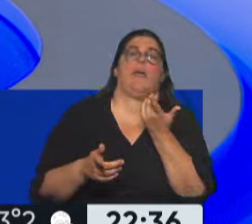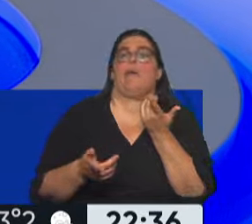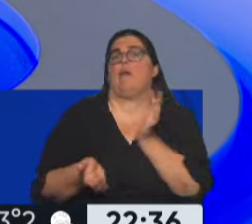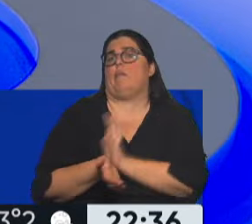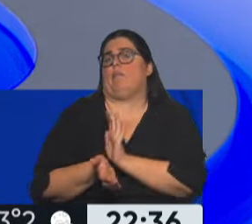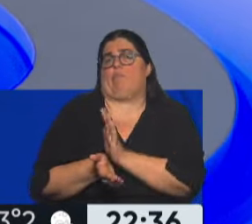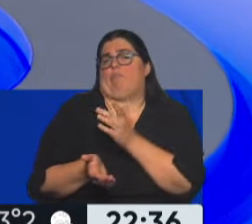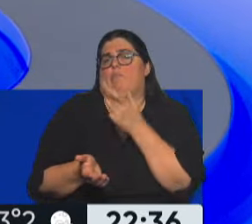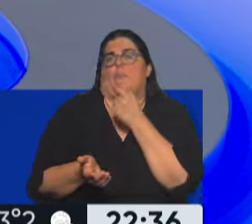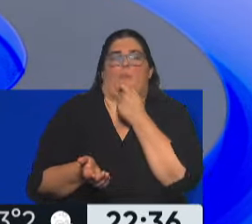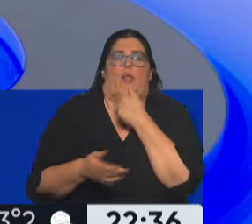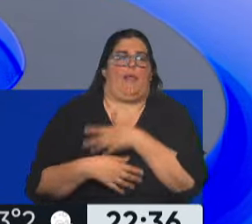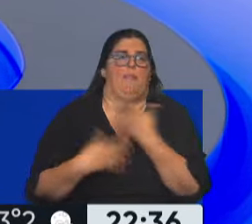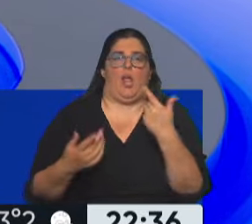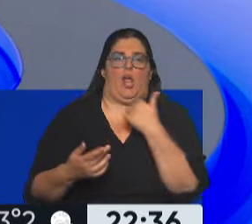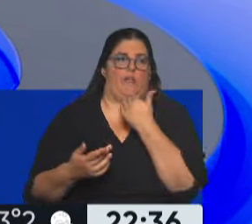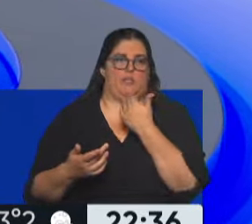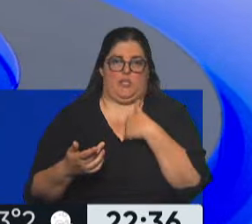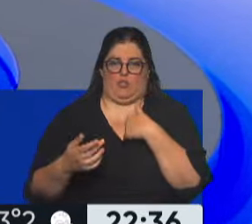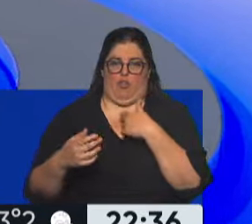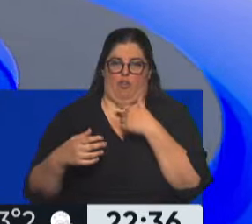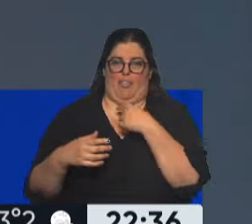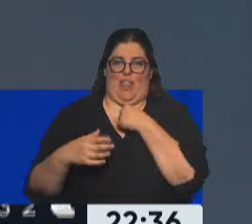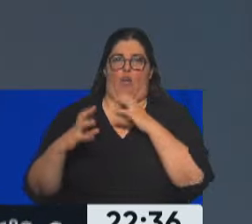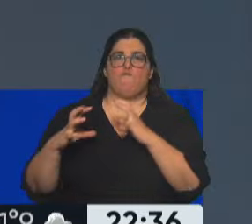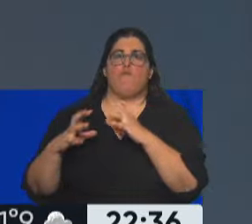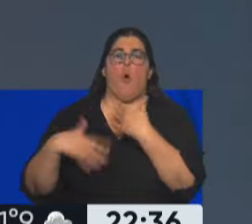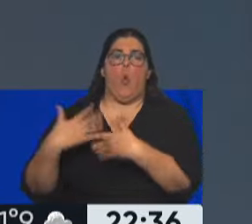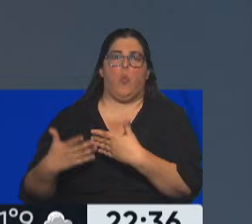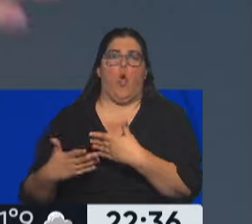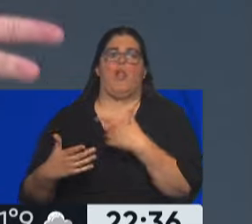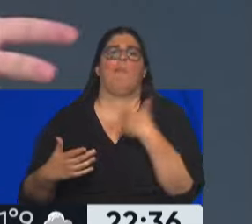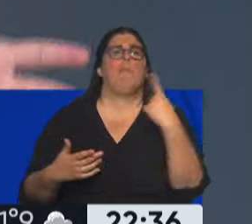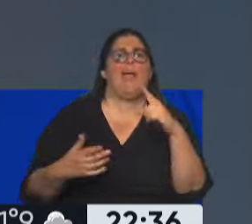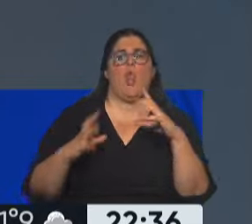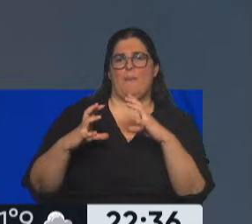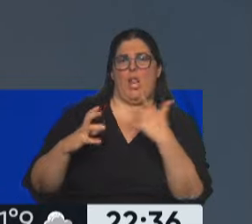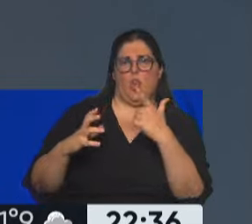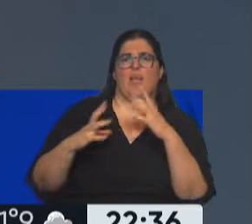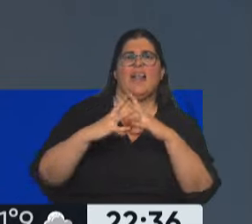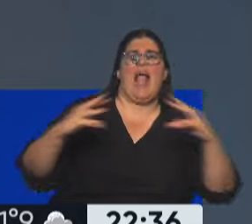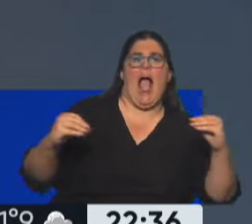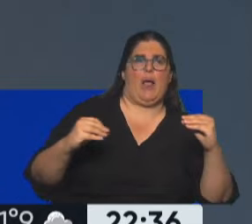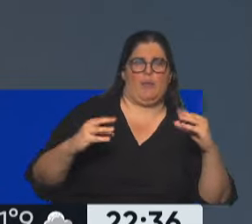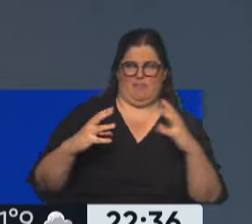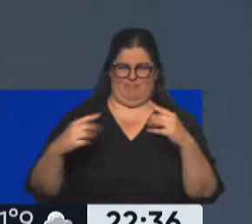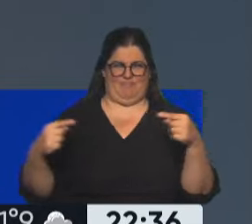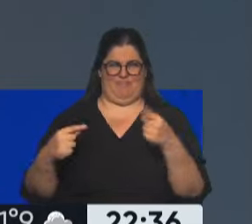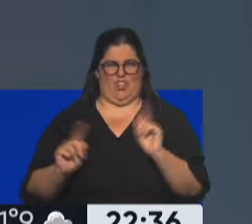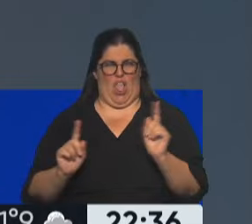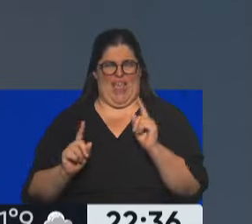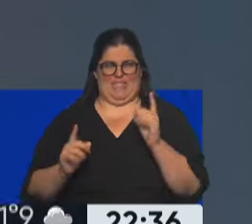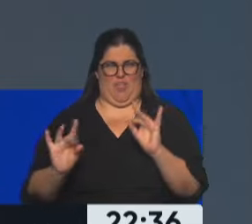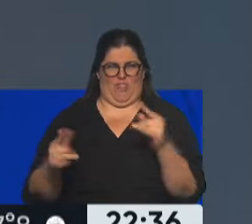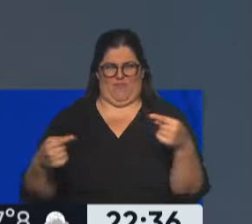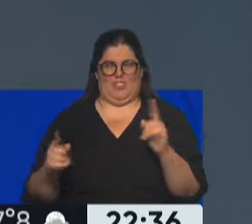que te va a ir mal. ¿Eso quiere decir que si jugás con una pelota de fútbol te va a ir bien? No necesariamente, pero es un presupuesto básico. Si vos no